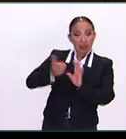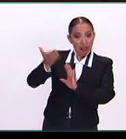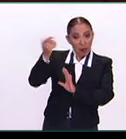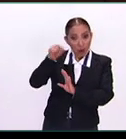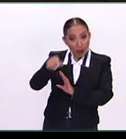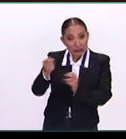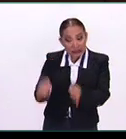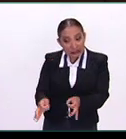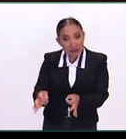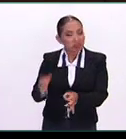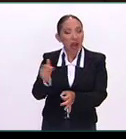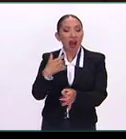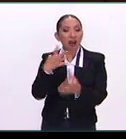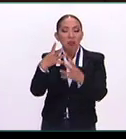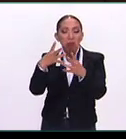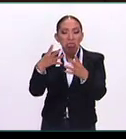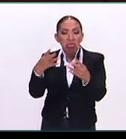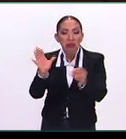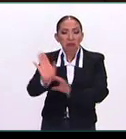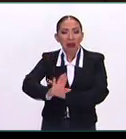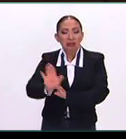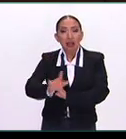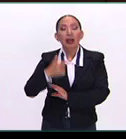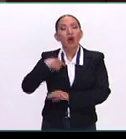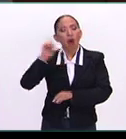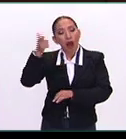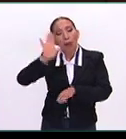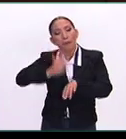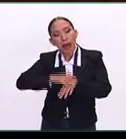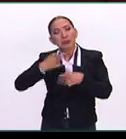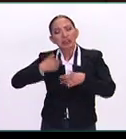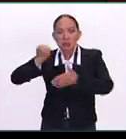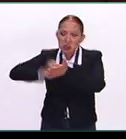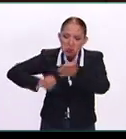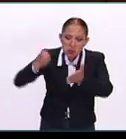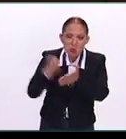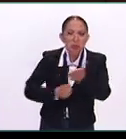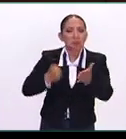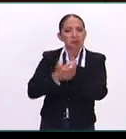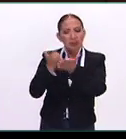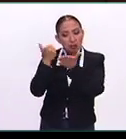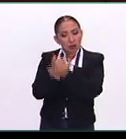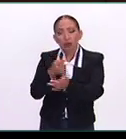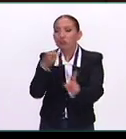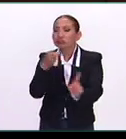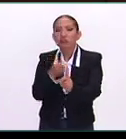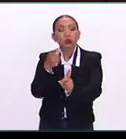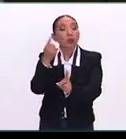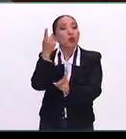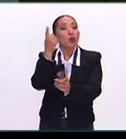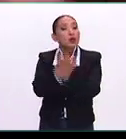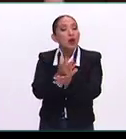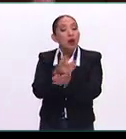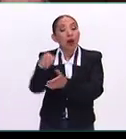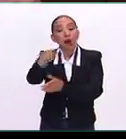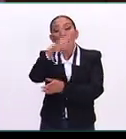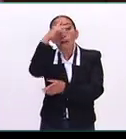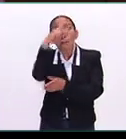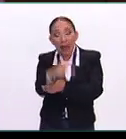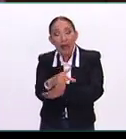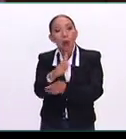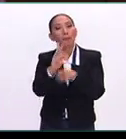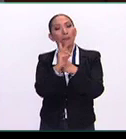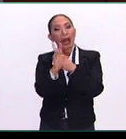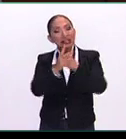fueron. Ojalá que cada vez haya más gente que luche con un único interés, pues de que México